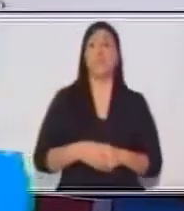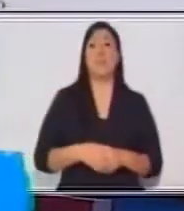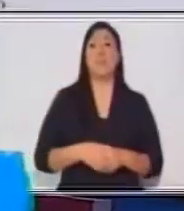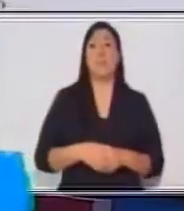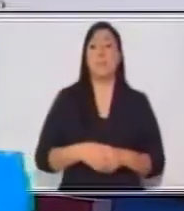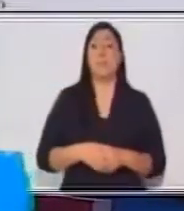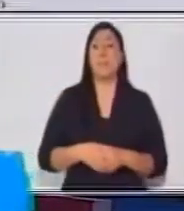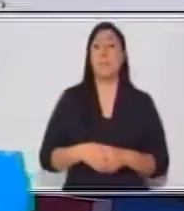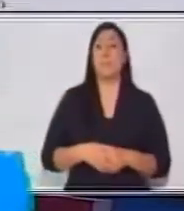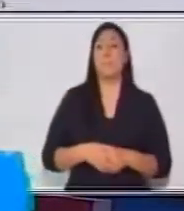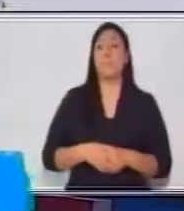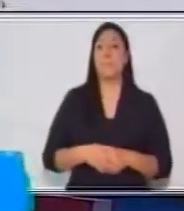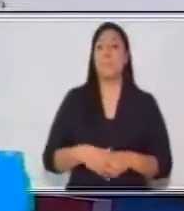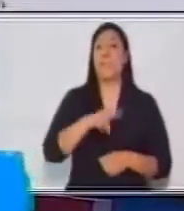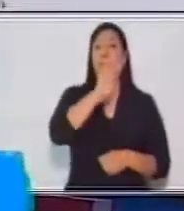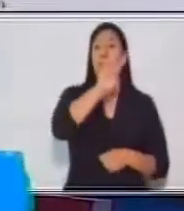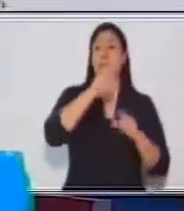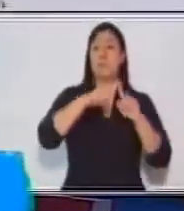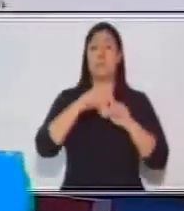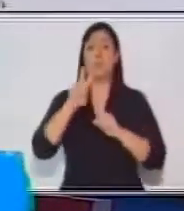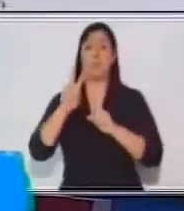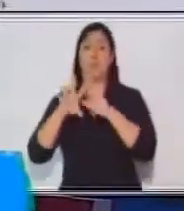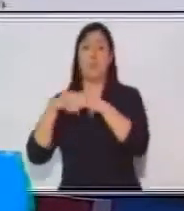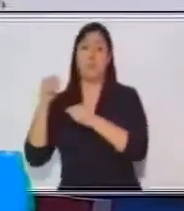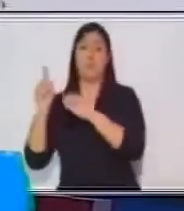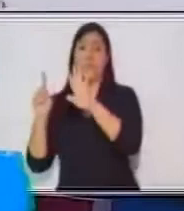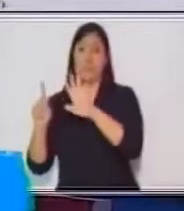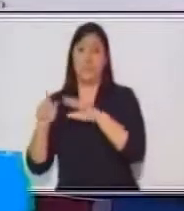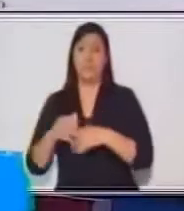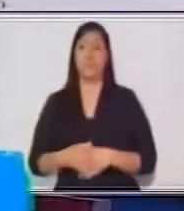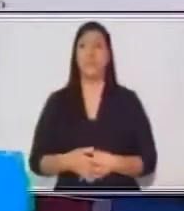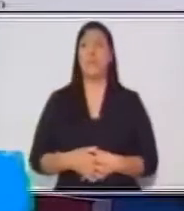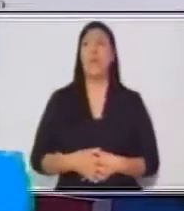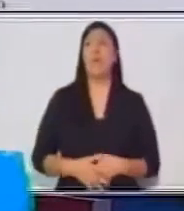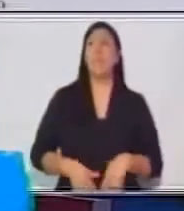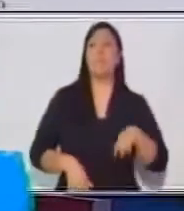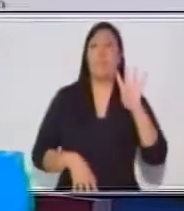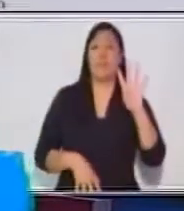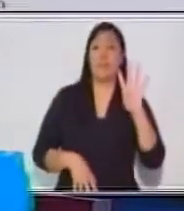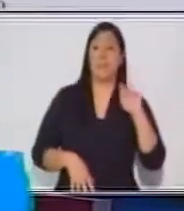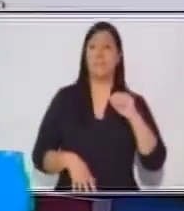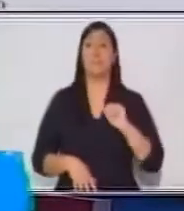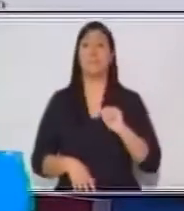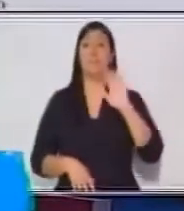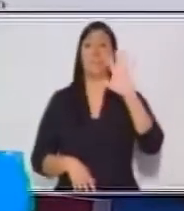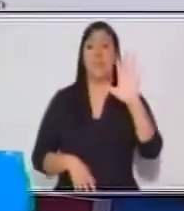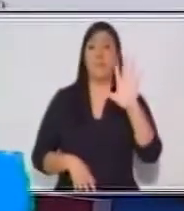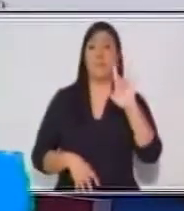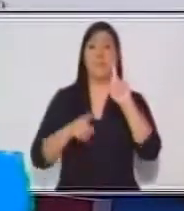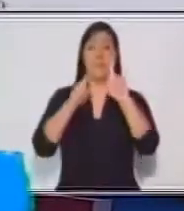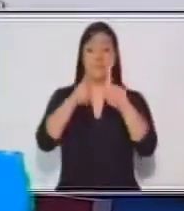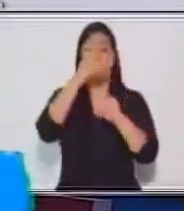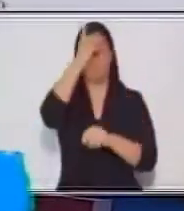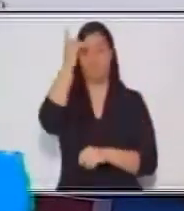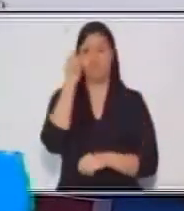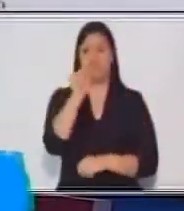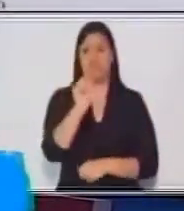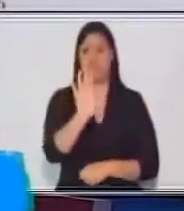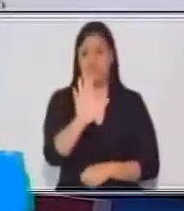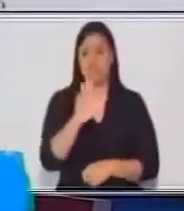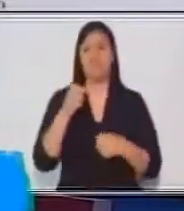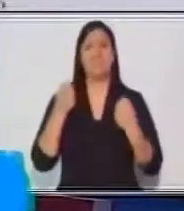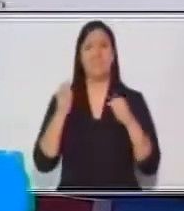Para 4 y para 5 te lo dejo de tarea y lo puedes hacer con tu calculadora, porque estos